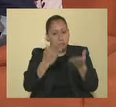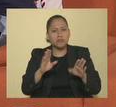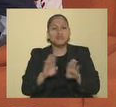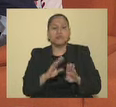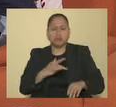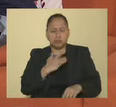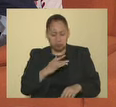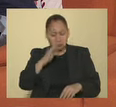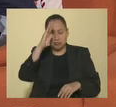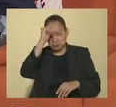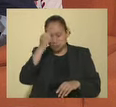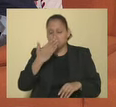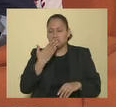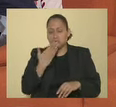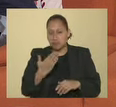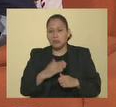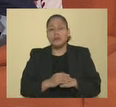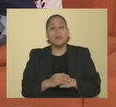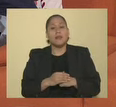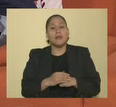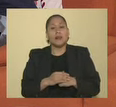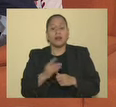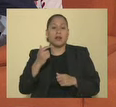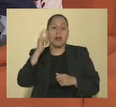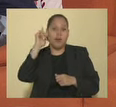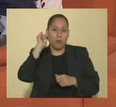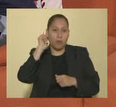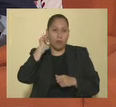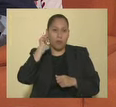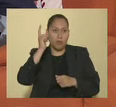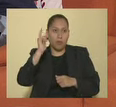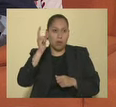Paloma? Me parece perfecto y esperemos que